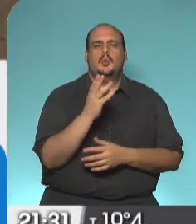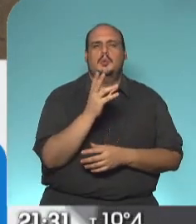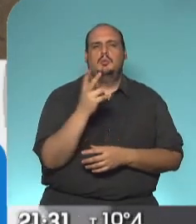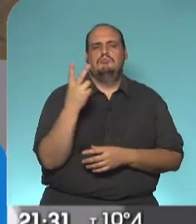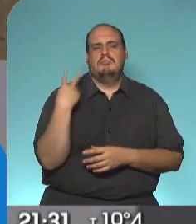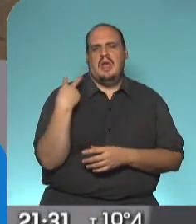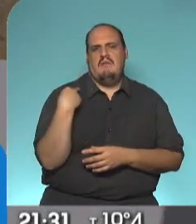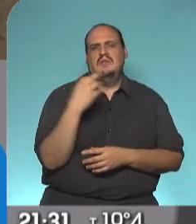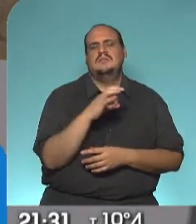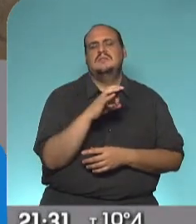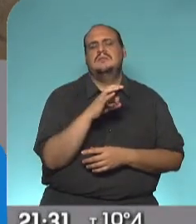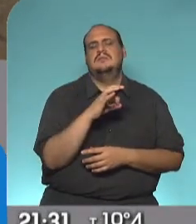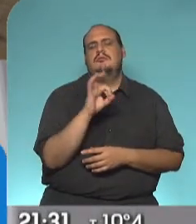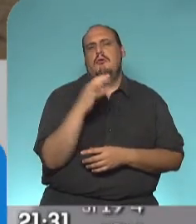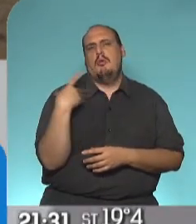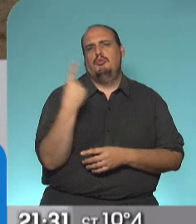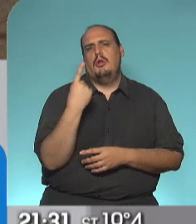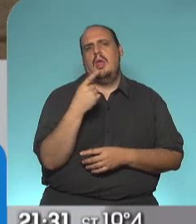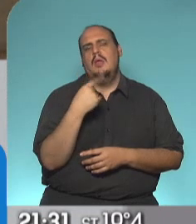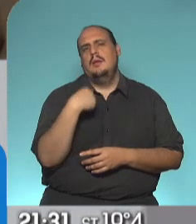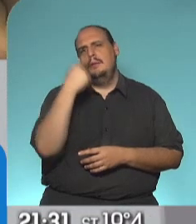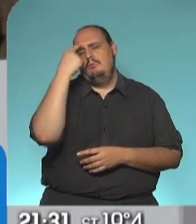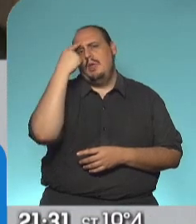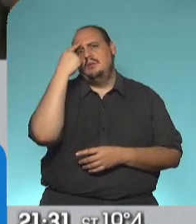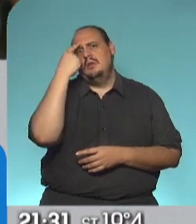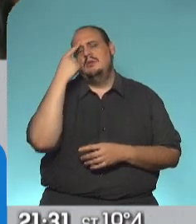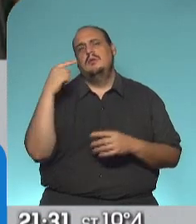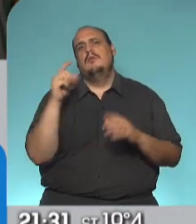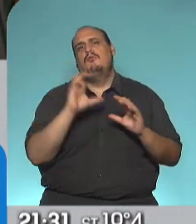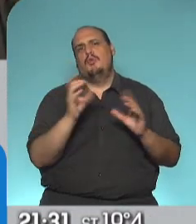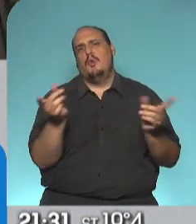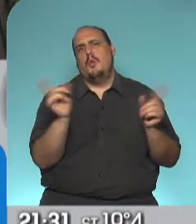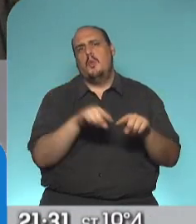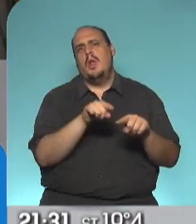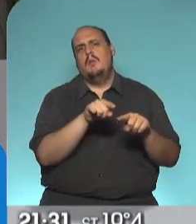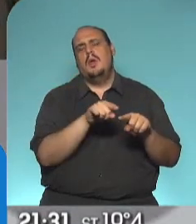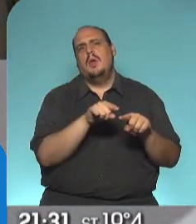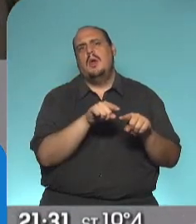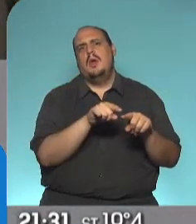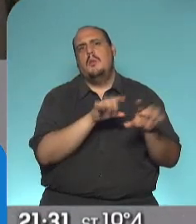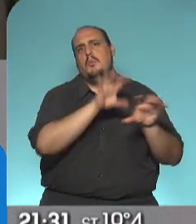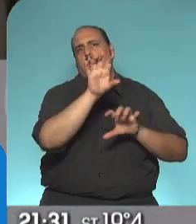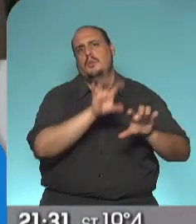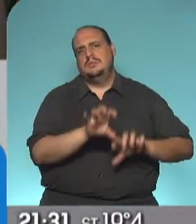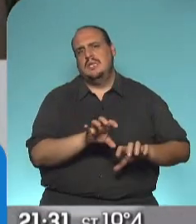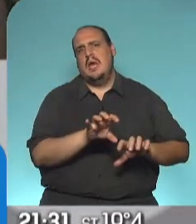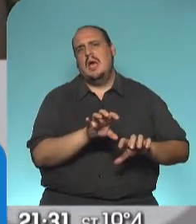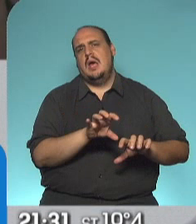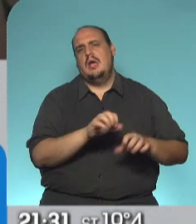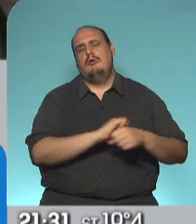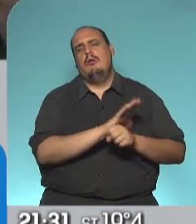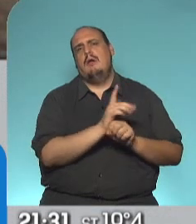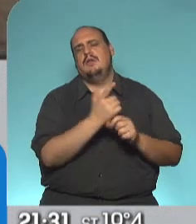en este caso por ahora descartan la posibilidad de que el fútbol vuelva en lugares donde no han sido